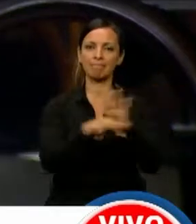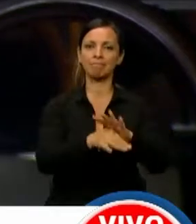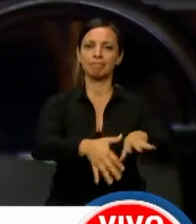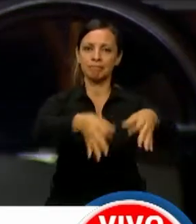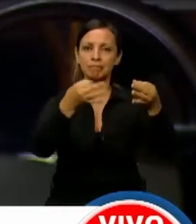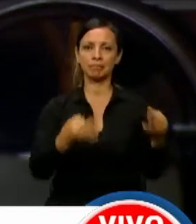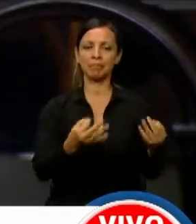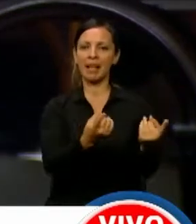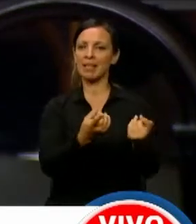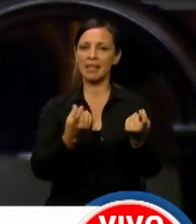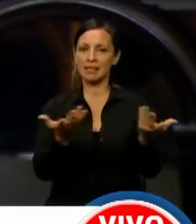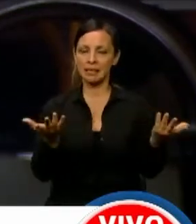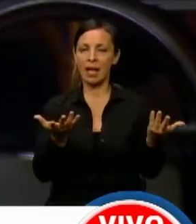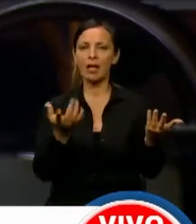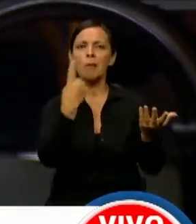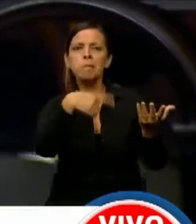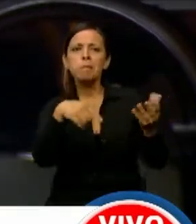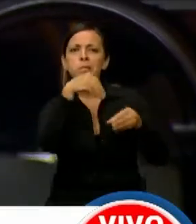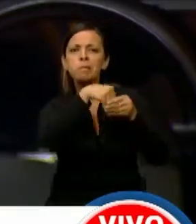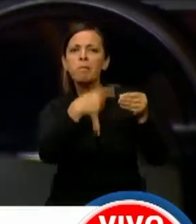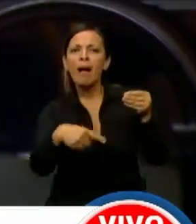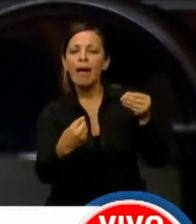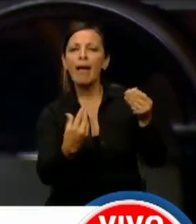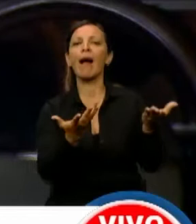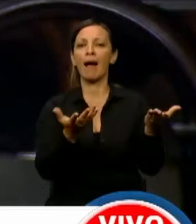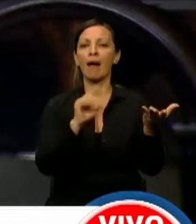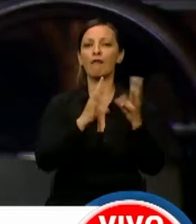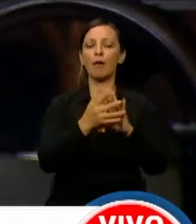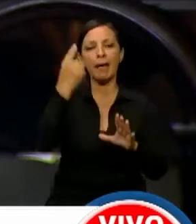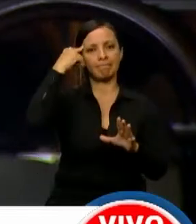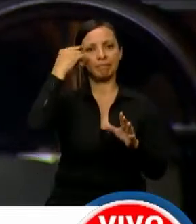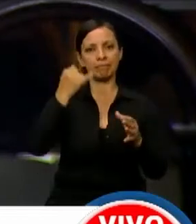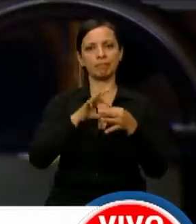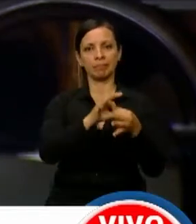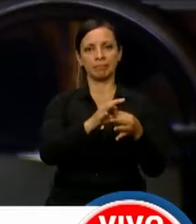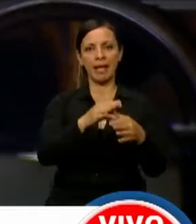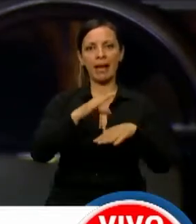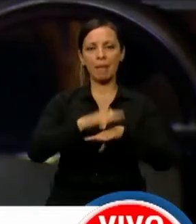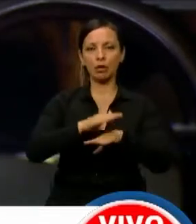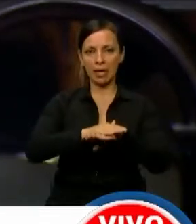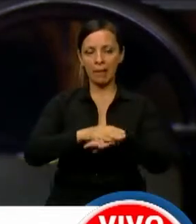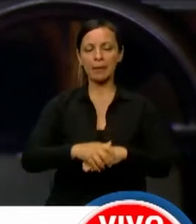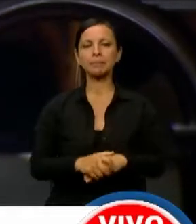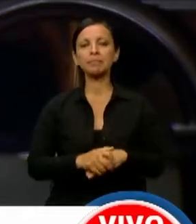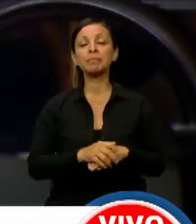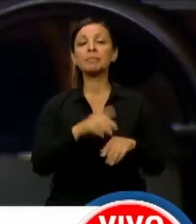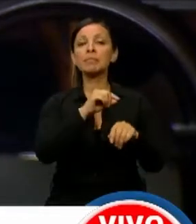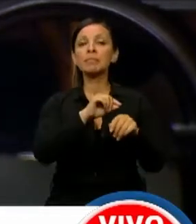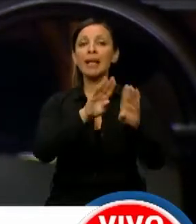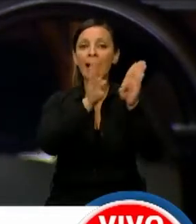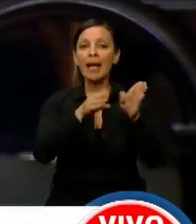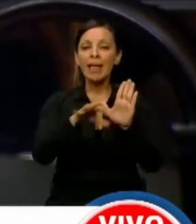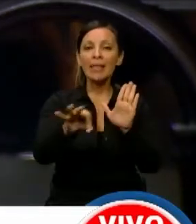oportuna, necesaria, de qué consumimos para que lo hagamos en forma consciente y responsable. El etiquetado que